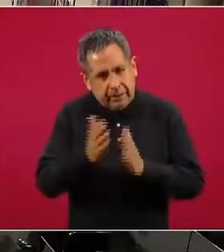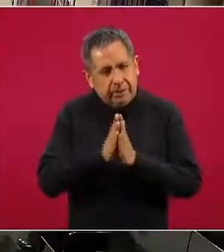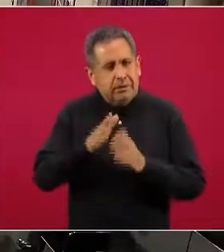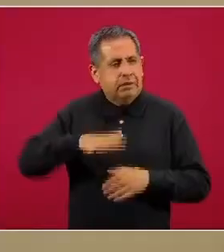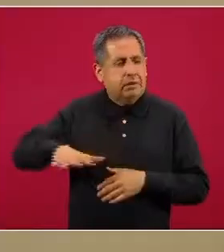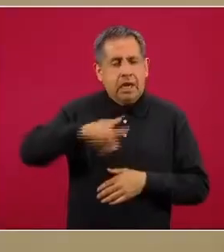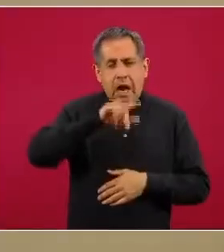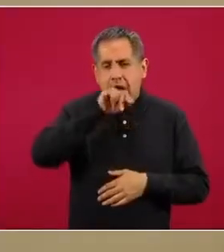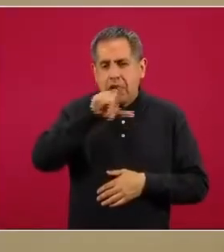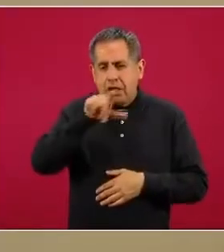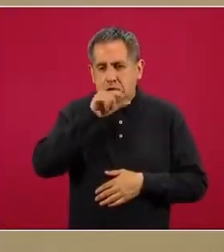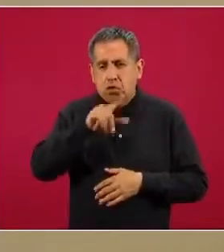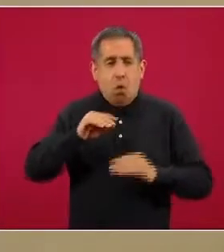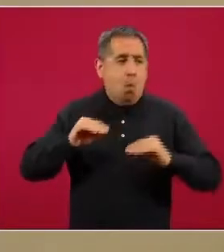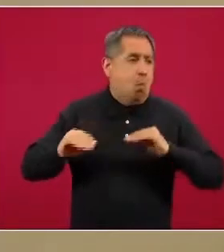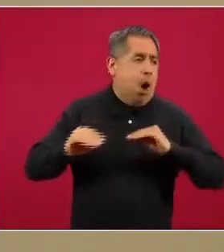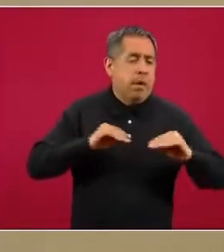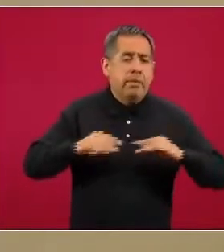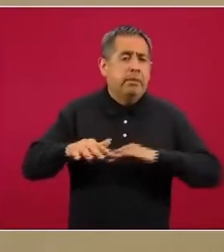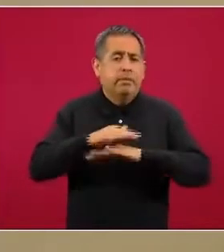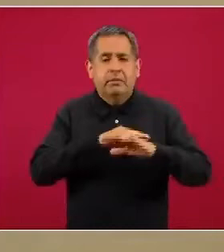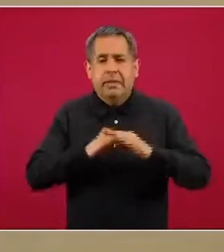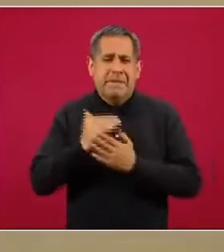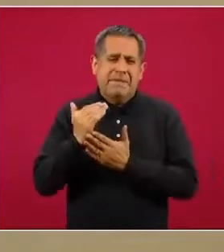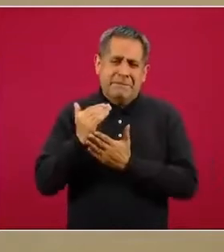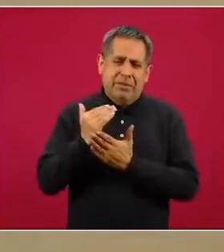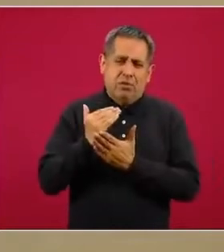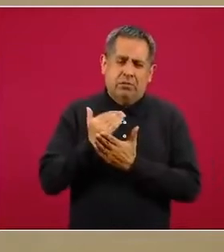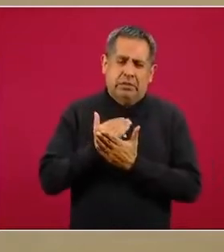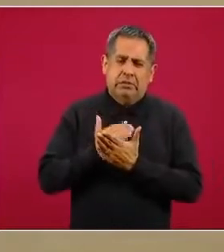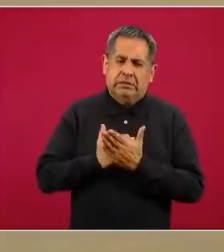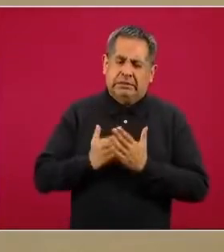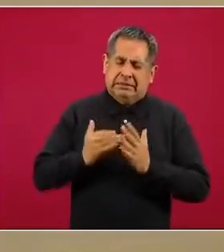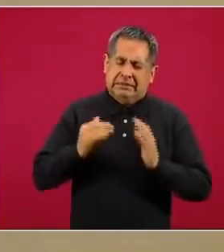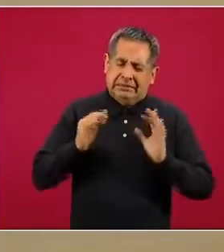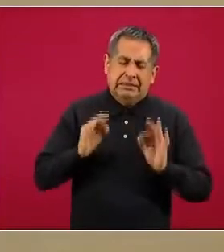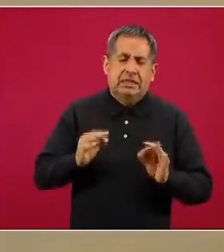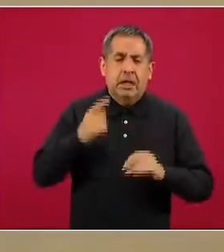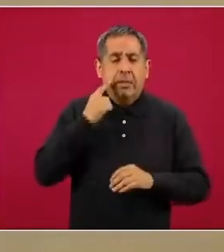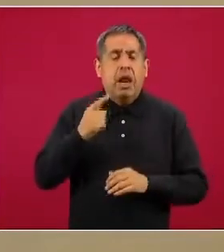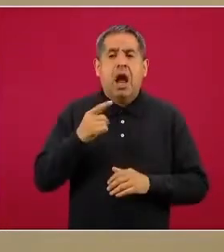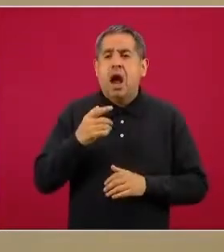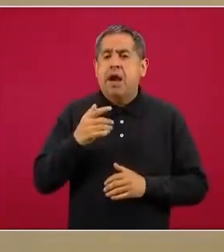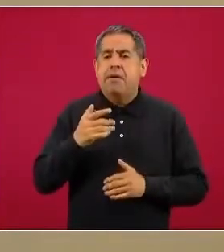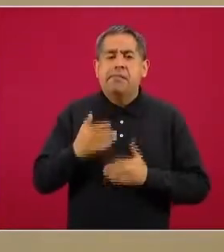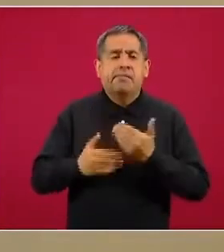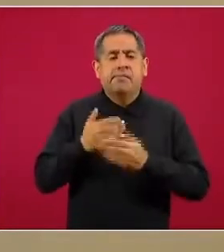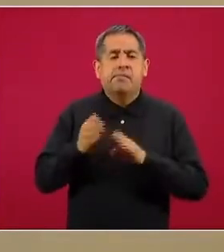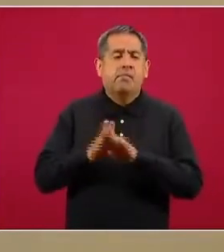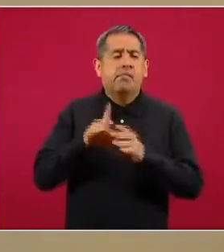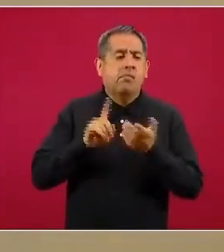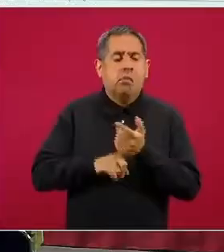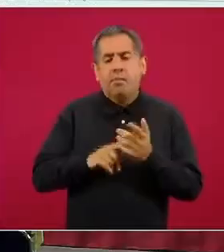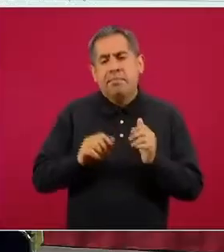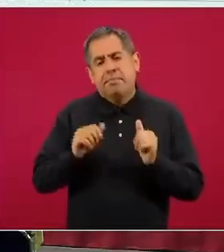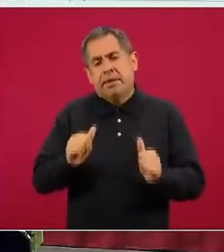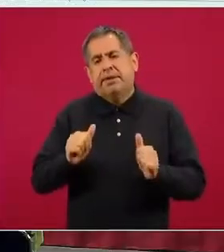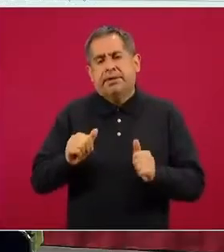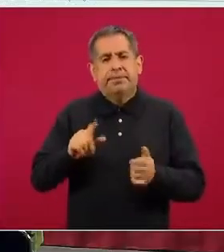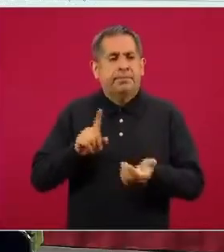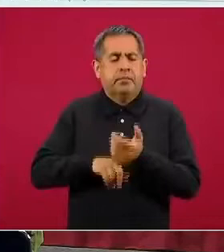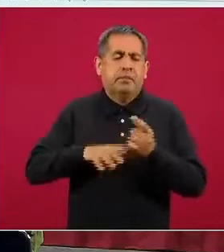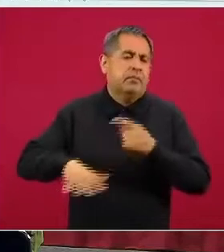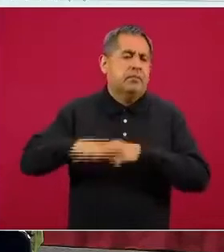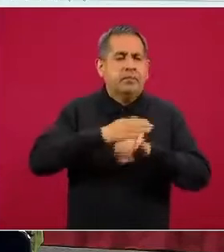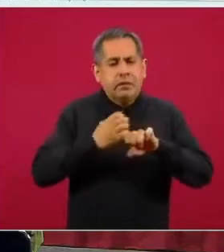que esta movilidad logremos disminuirla un poco más para seguir manteniendo la estabilidad en